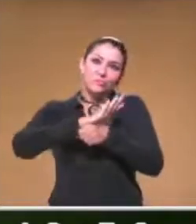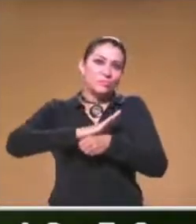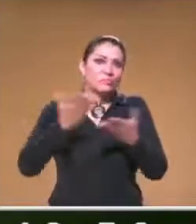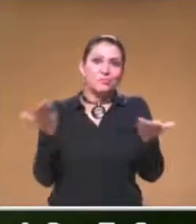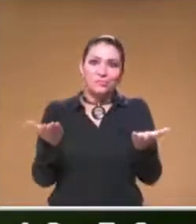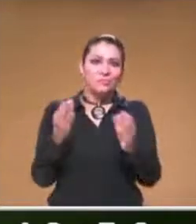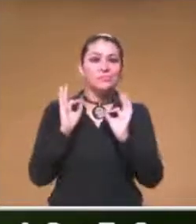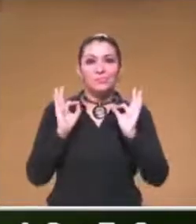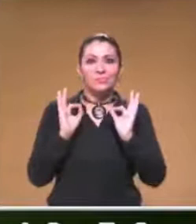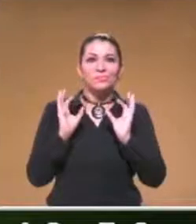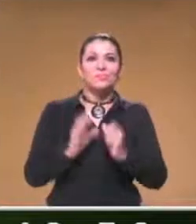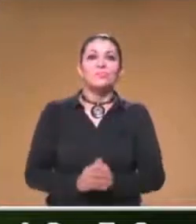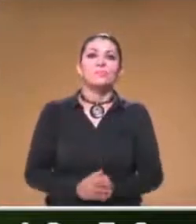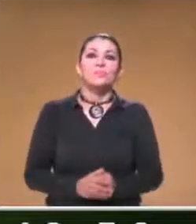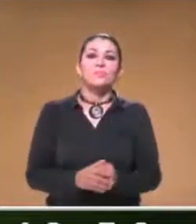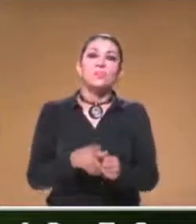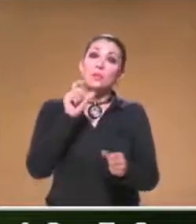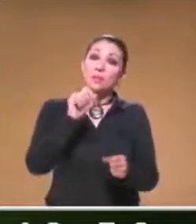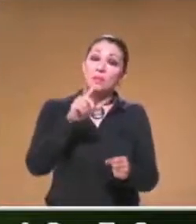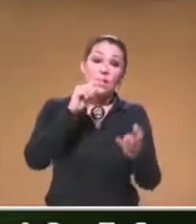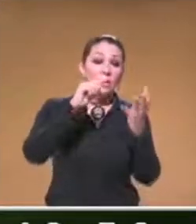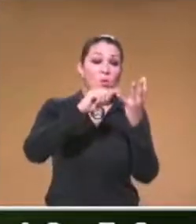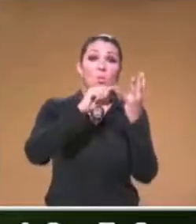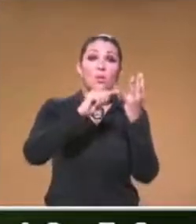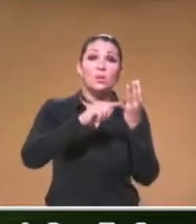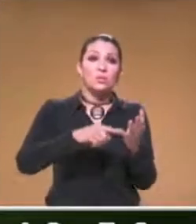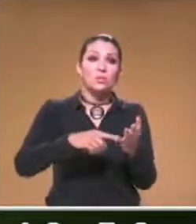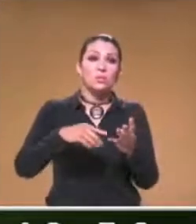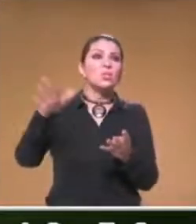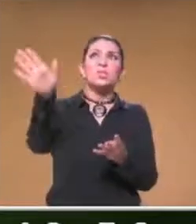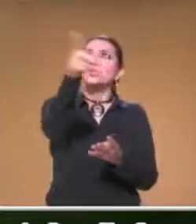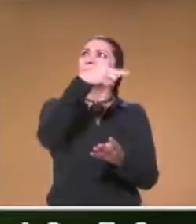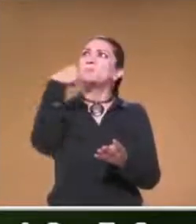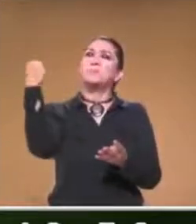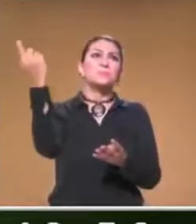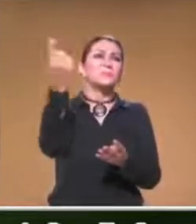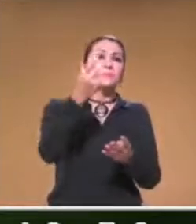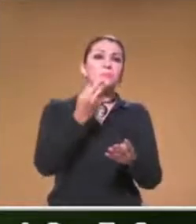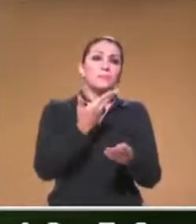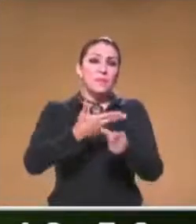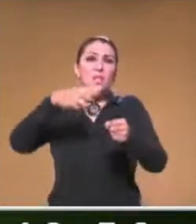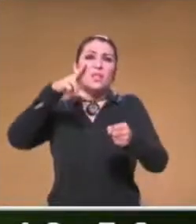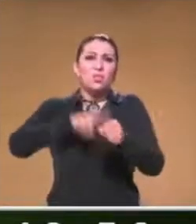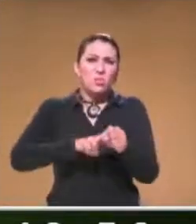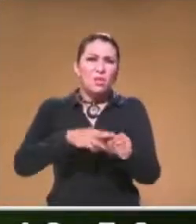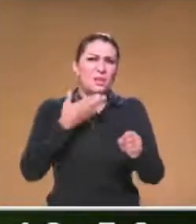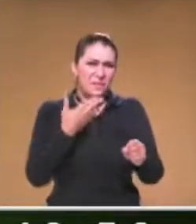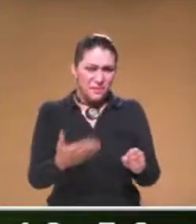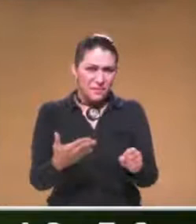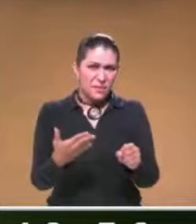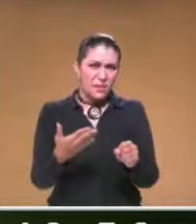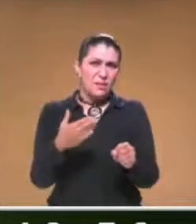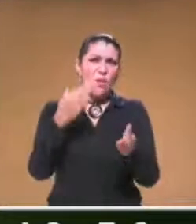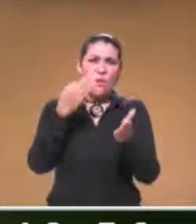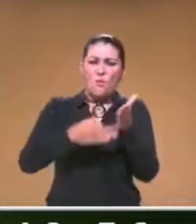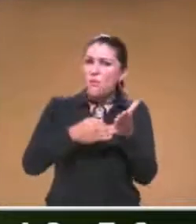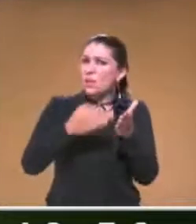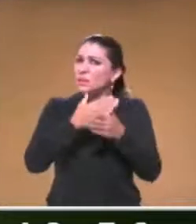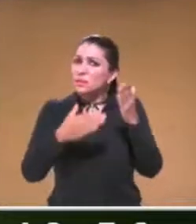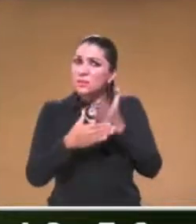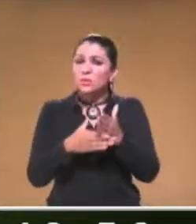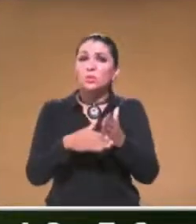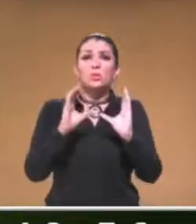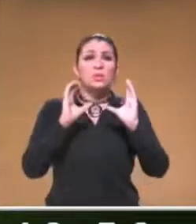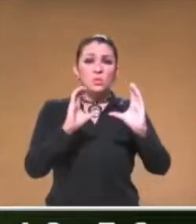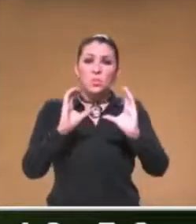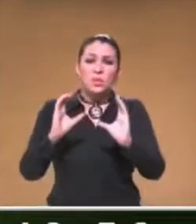Y el último, el medio ambiente, que también está el ambiente de esa comunidad y cómo viven en relación a ese cuidado del